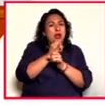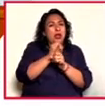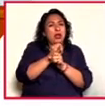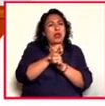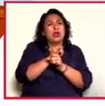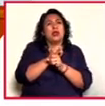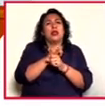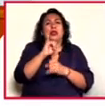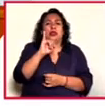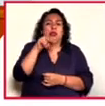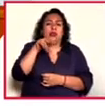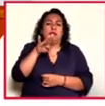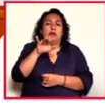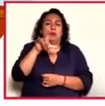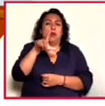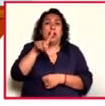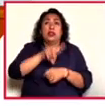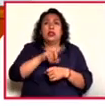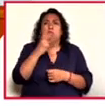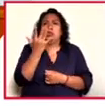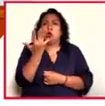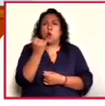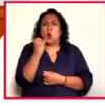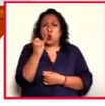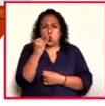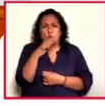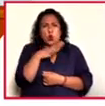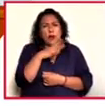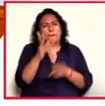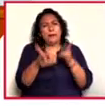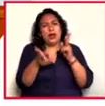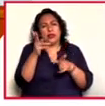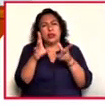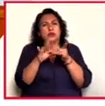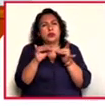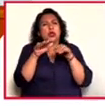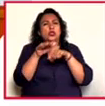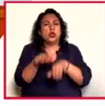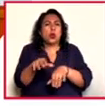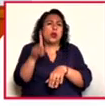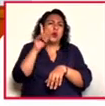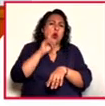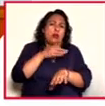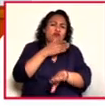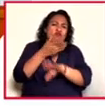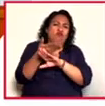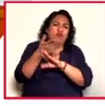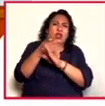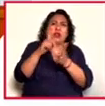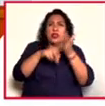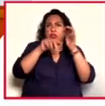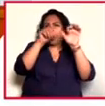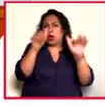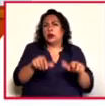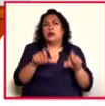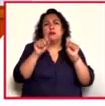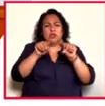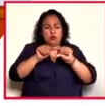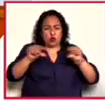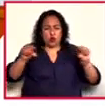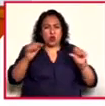del Imbal. El 5 de junio se realizará una plática sobre la violencia de género a través del arte en la página que aparece en